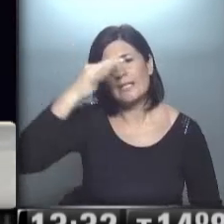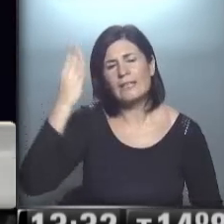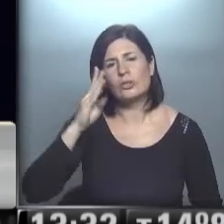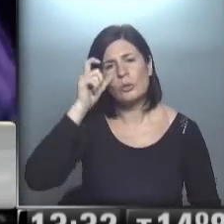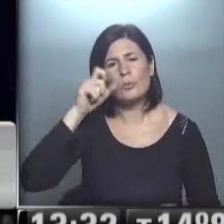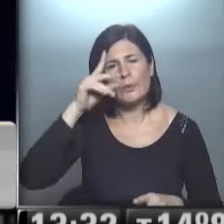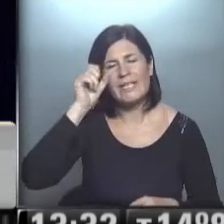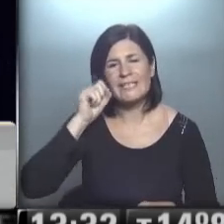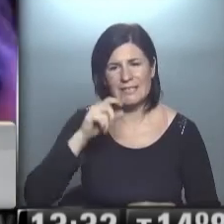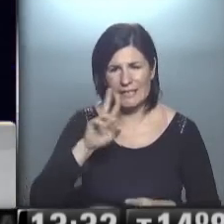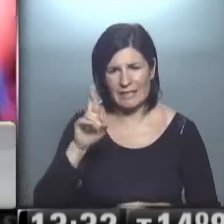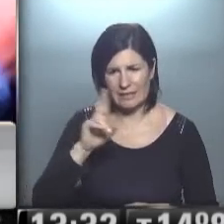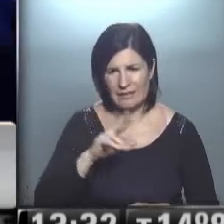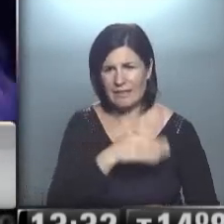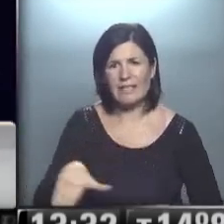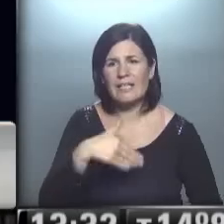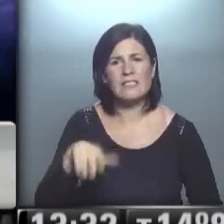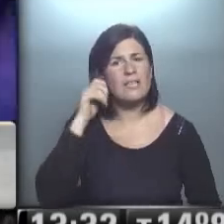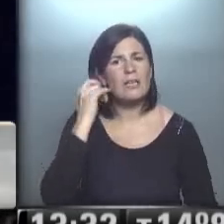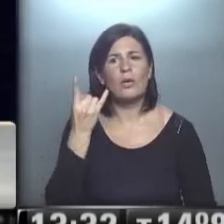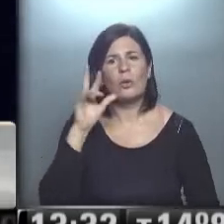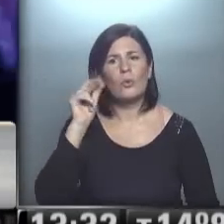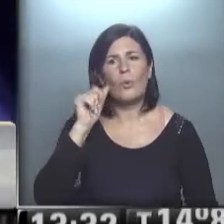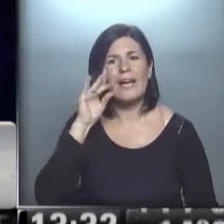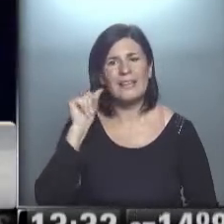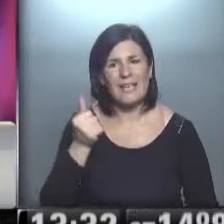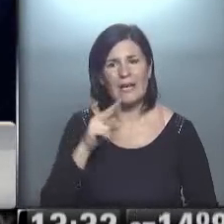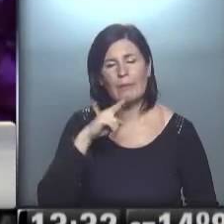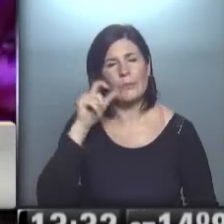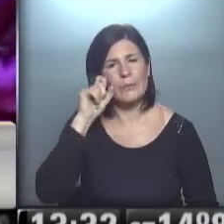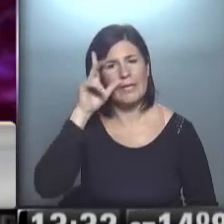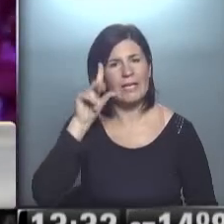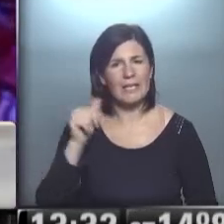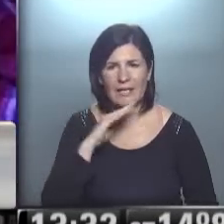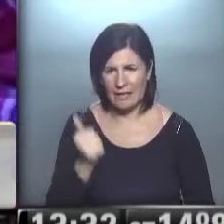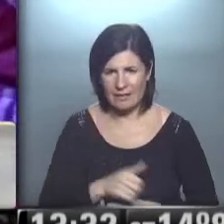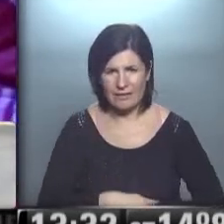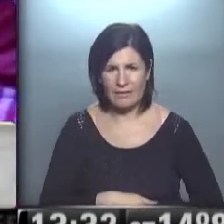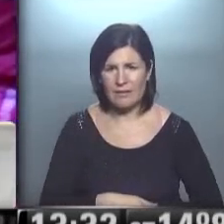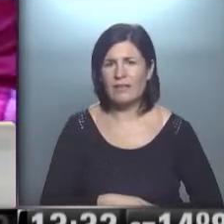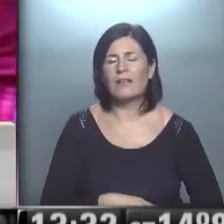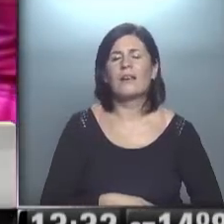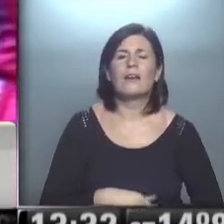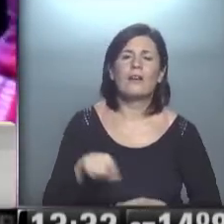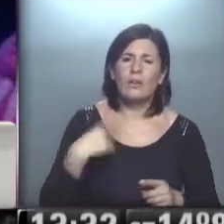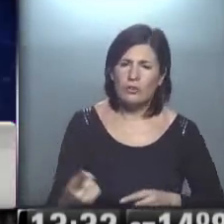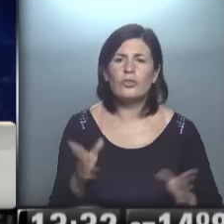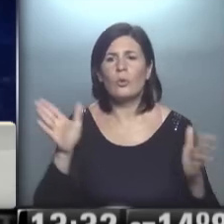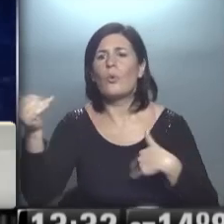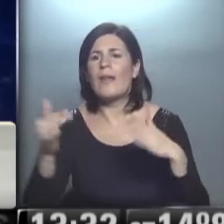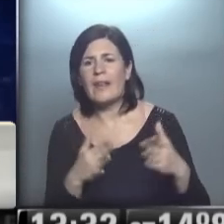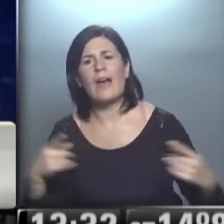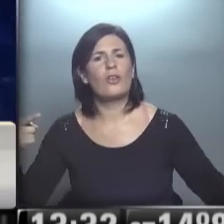Vieja, al 3500. En Cuadradolandia, todo es cuadrado, hay seguridad cuadrada, confiscan todo lo redondo hasta que, bueno,